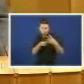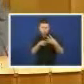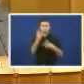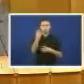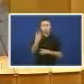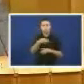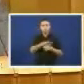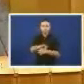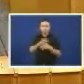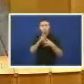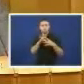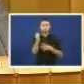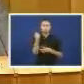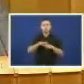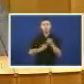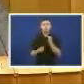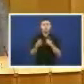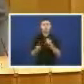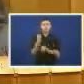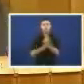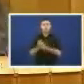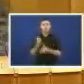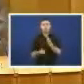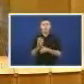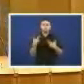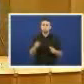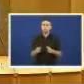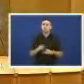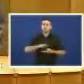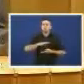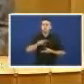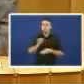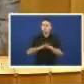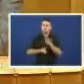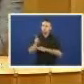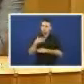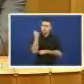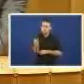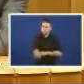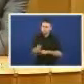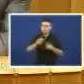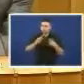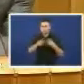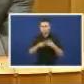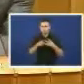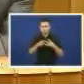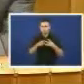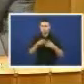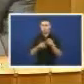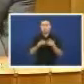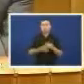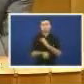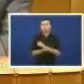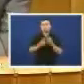economía productiva apoiando os sectores productivos de maior potencial segunda o deseño dun novo modelo de explotación